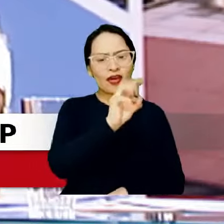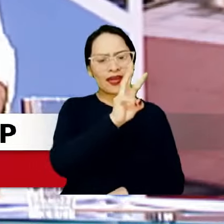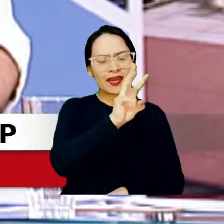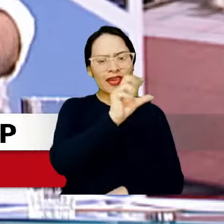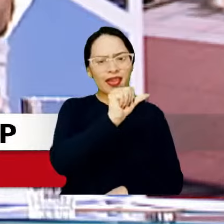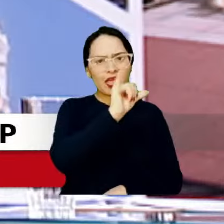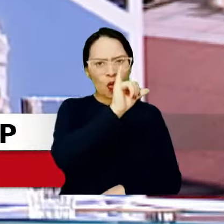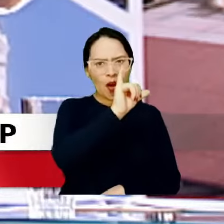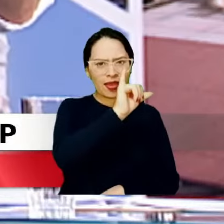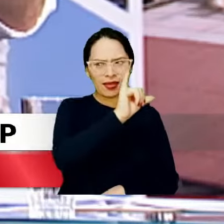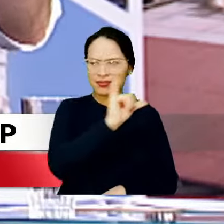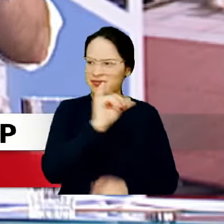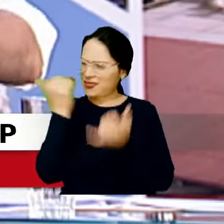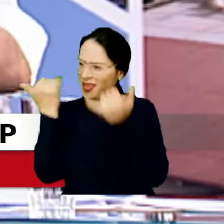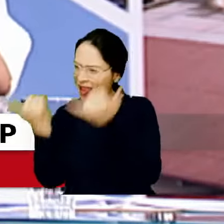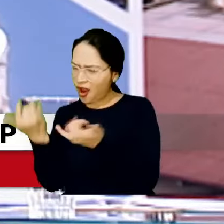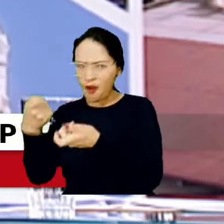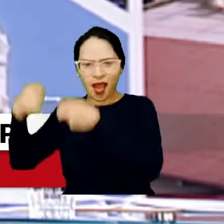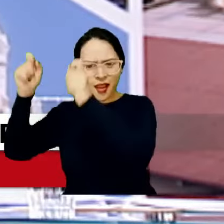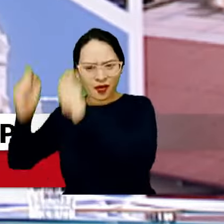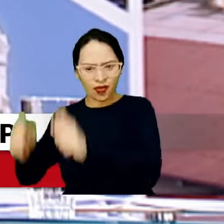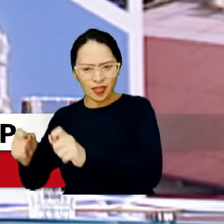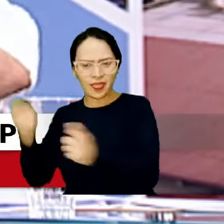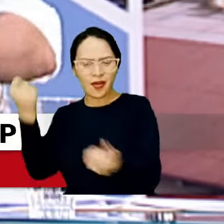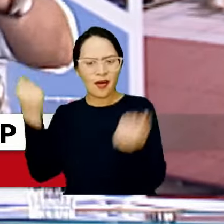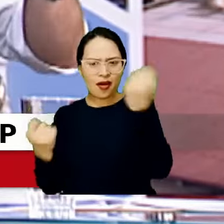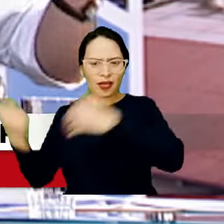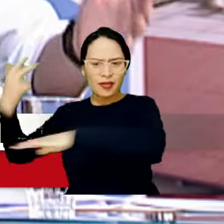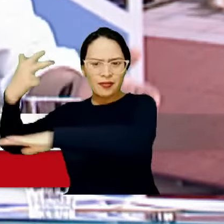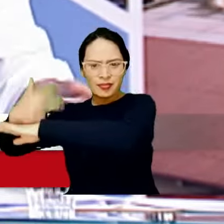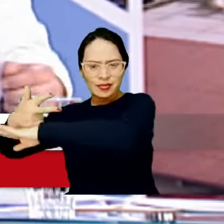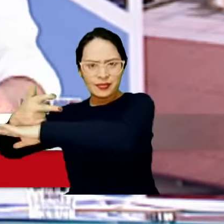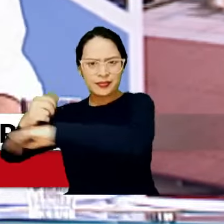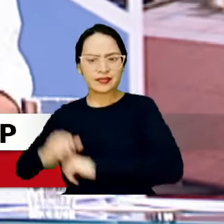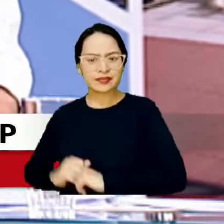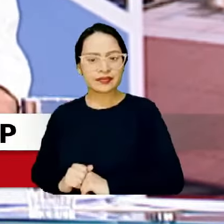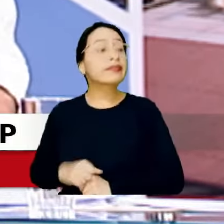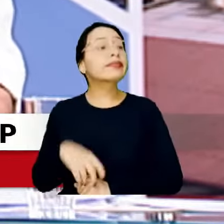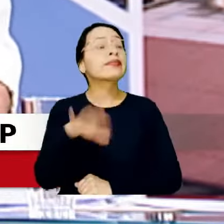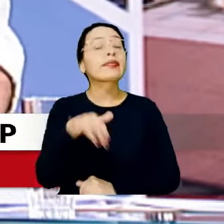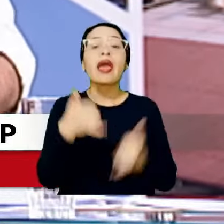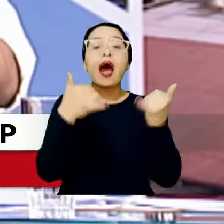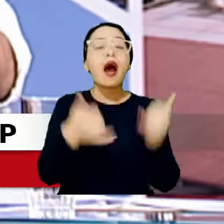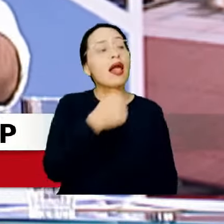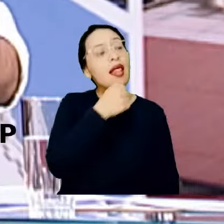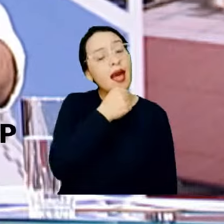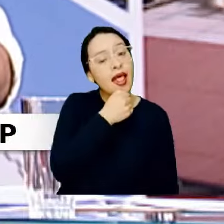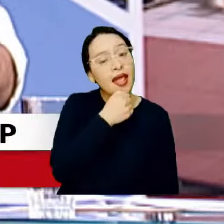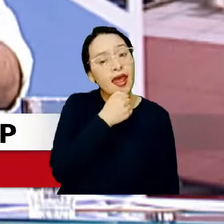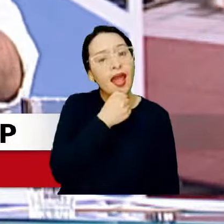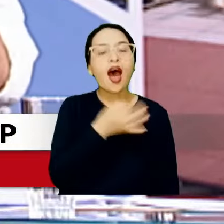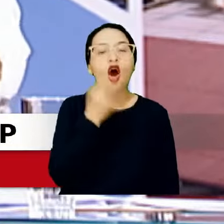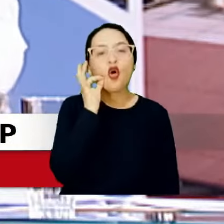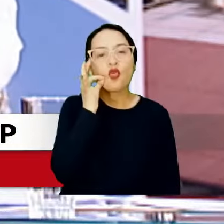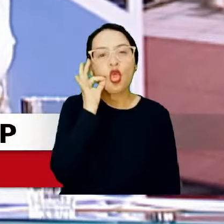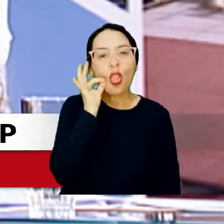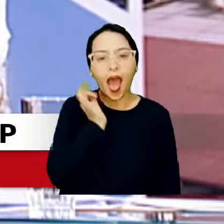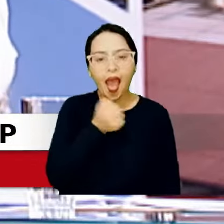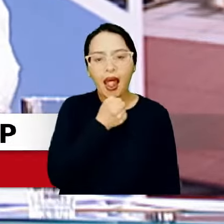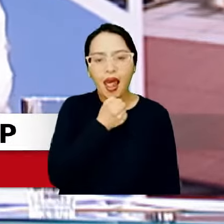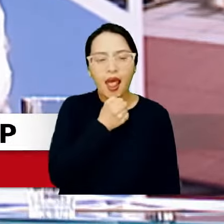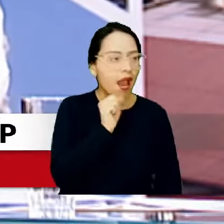¿Usted entiende? Les invito a dar una rueda de prensa para hablar de peras y termino hablando de carros. Algo así ocurrió ayer y mire lo